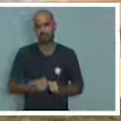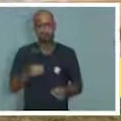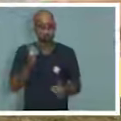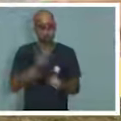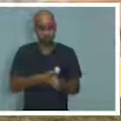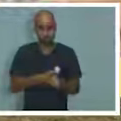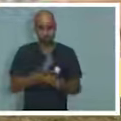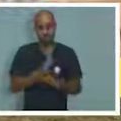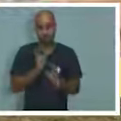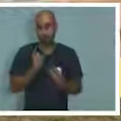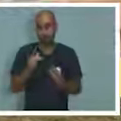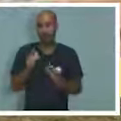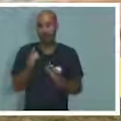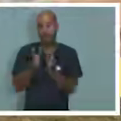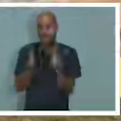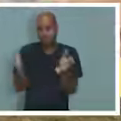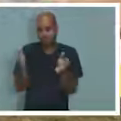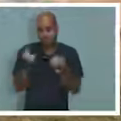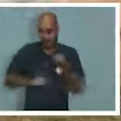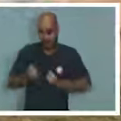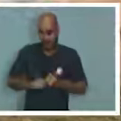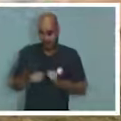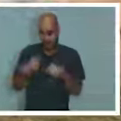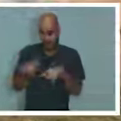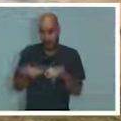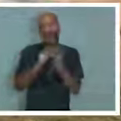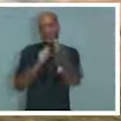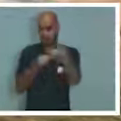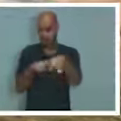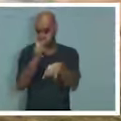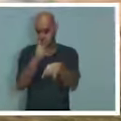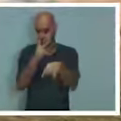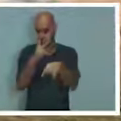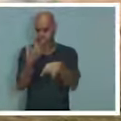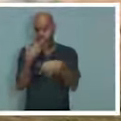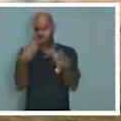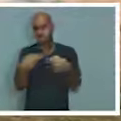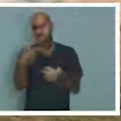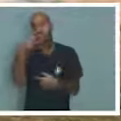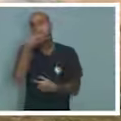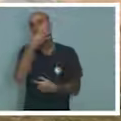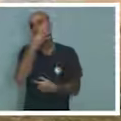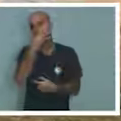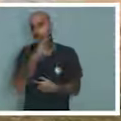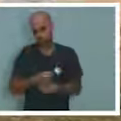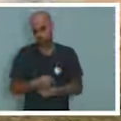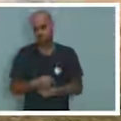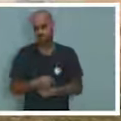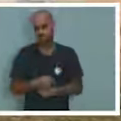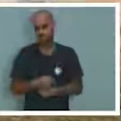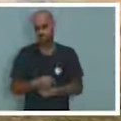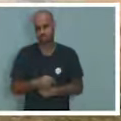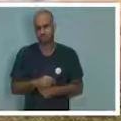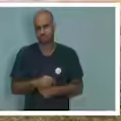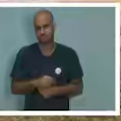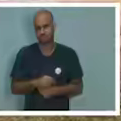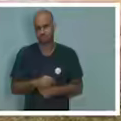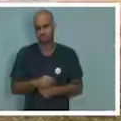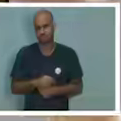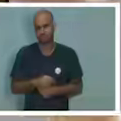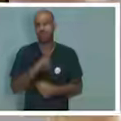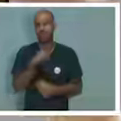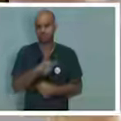desde que nace hasta después que salga el animal de nuestro centro. Y todo lo hace la juventud, desde el muesquiaje, desde